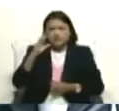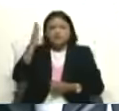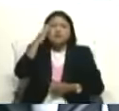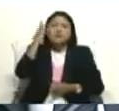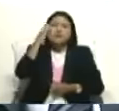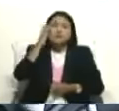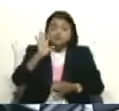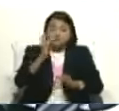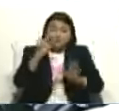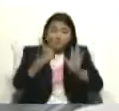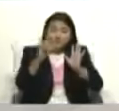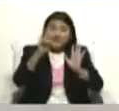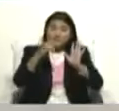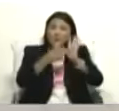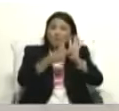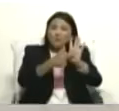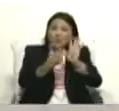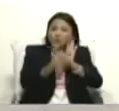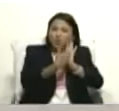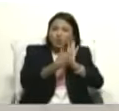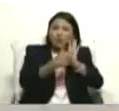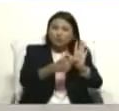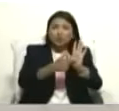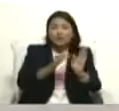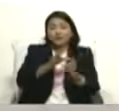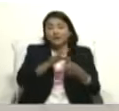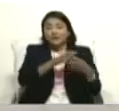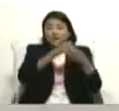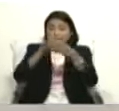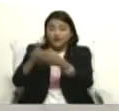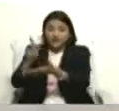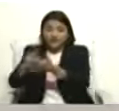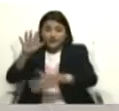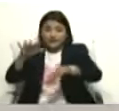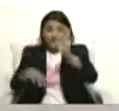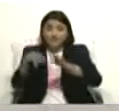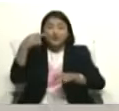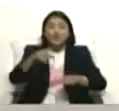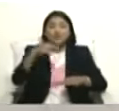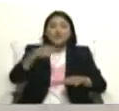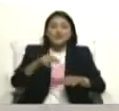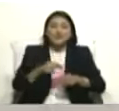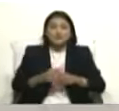demostró Venezuela cuando asistió a la audiencia el 15 de noviembre,